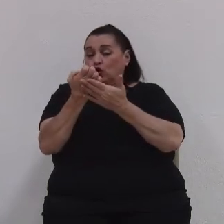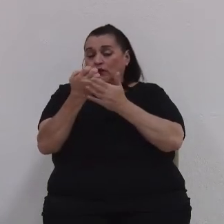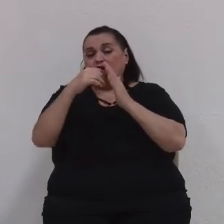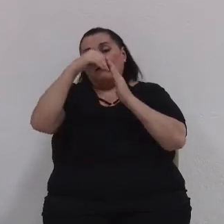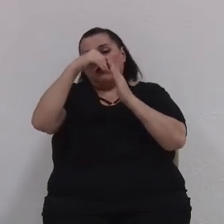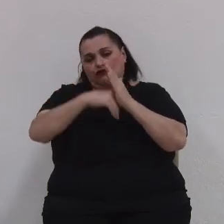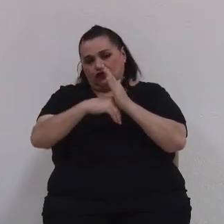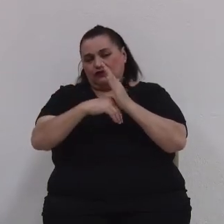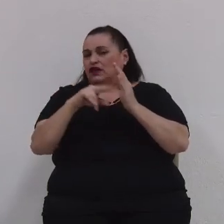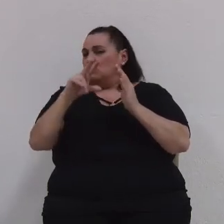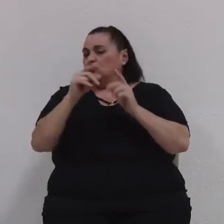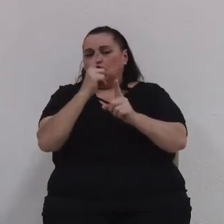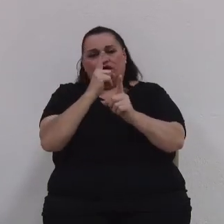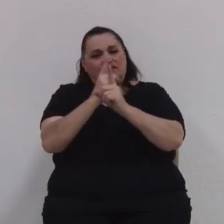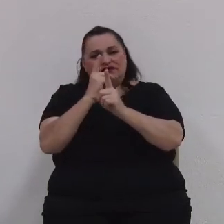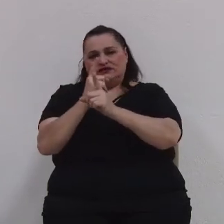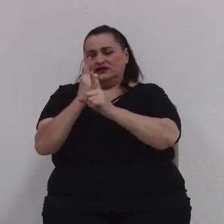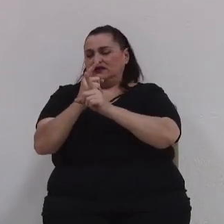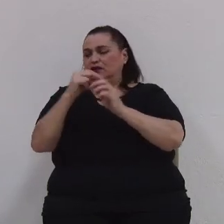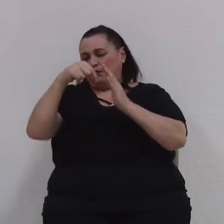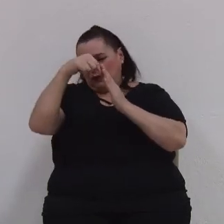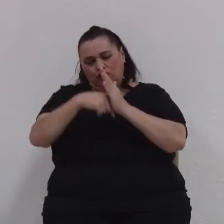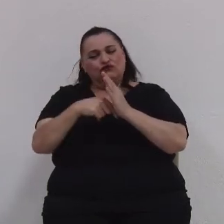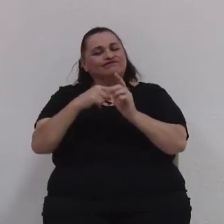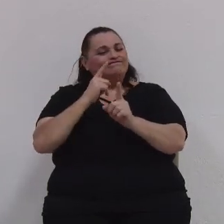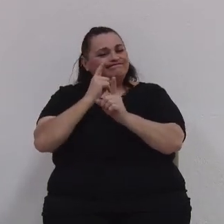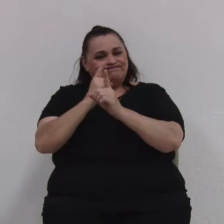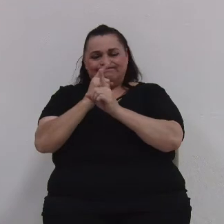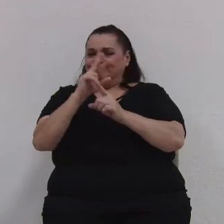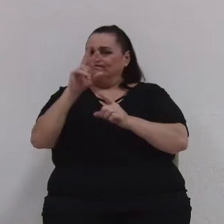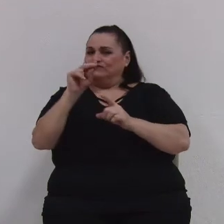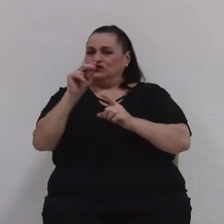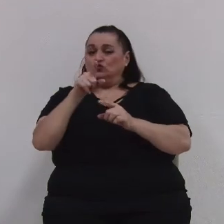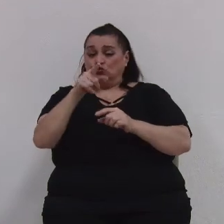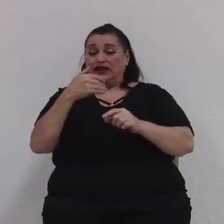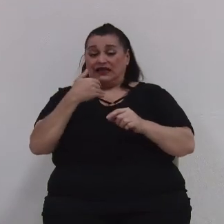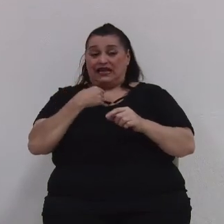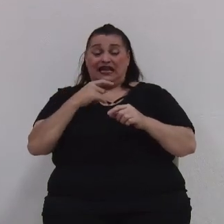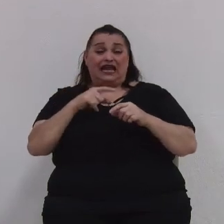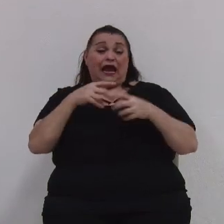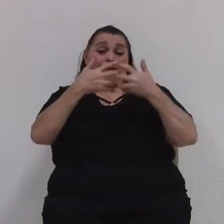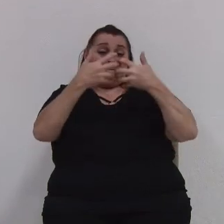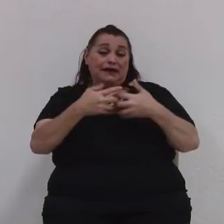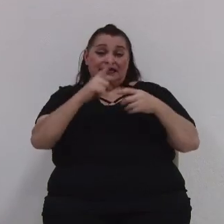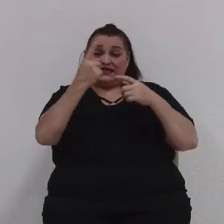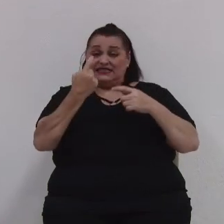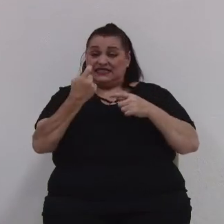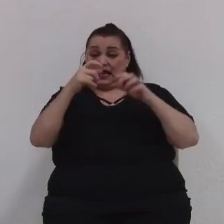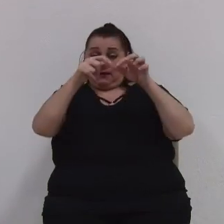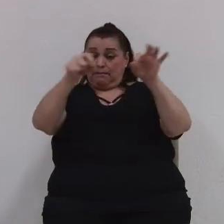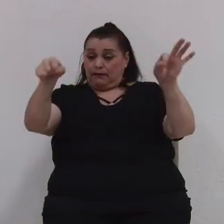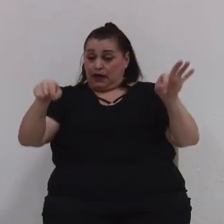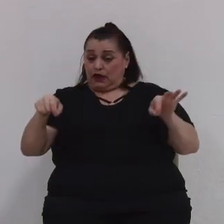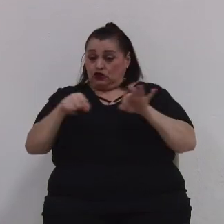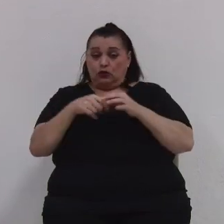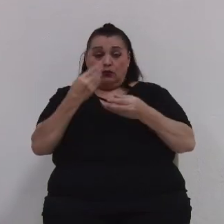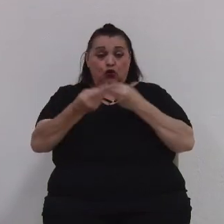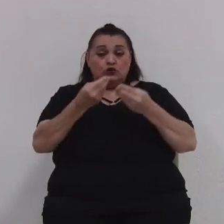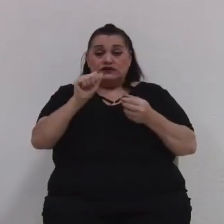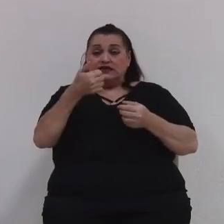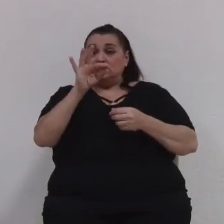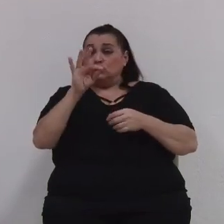profundamente ineficiente. Profundamente ineficiente. Si usted tuviera una empresa de 100 metros cuadrados y decide producir con el 19%,